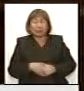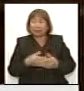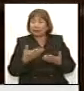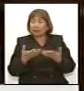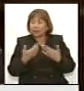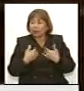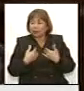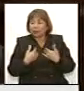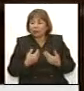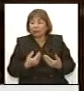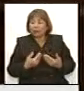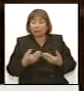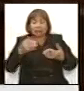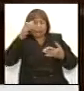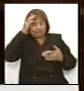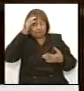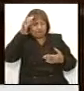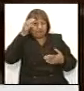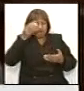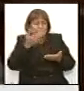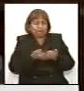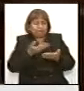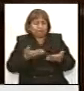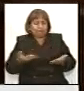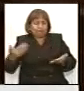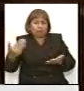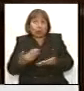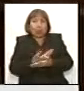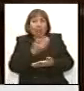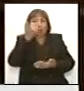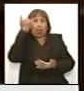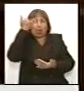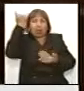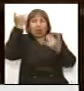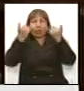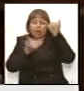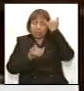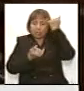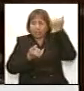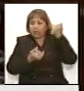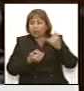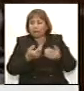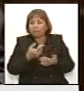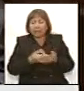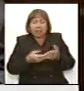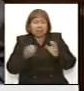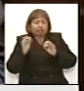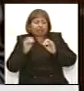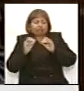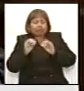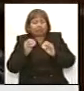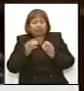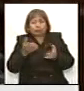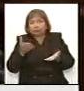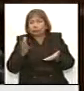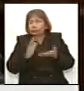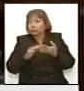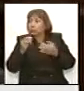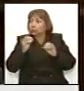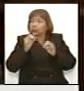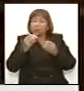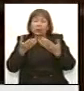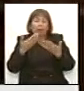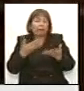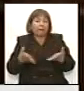que ser capaces de generar nuevas ideas. Tenemos que ser capaces de generar un discurso nuevo y